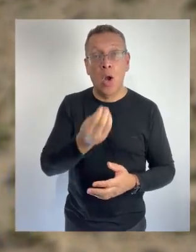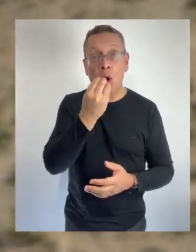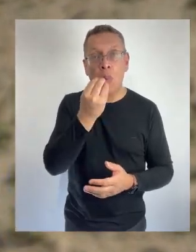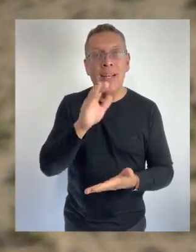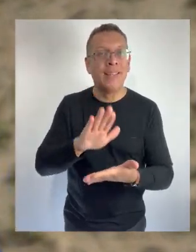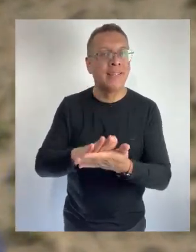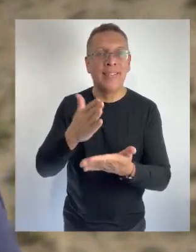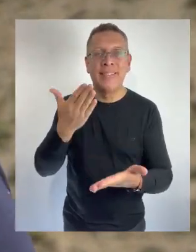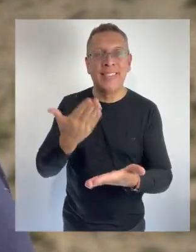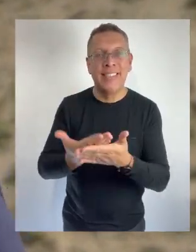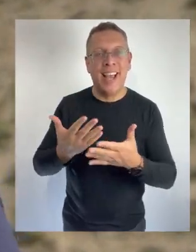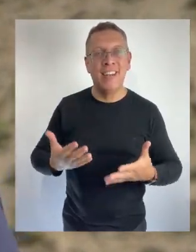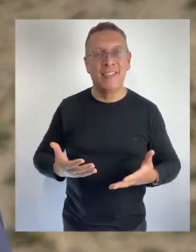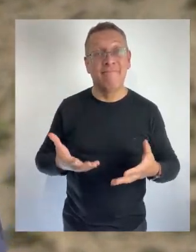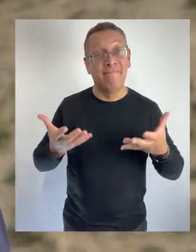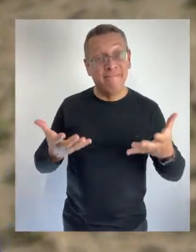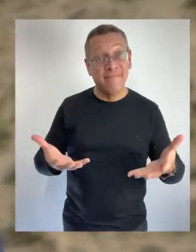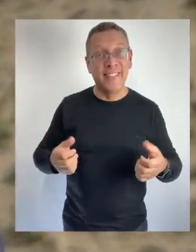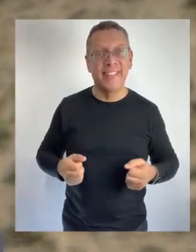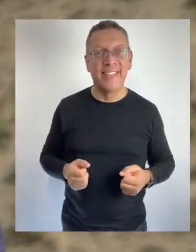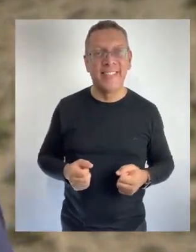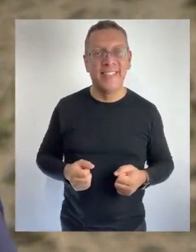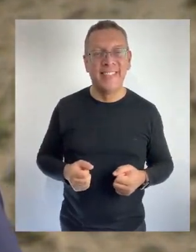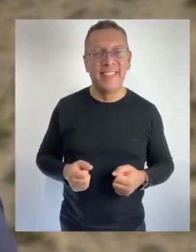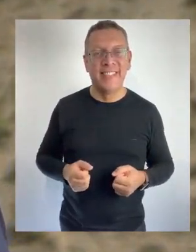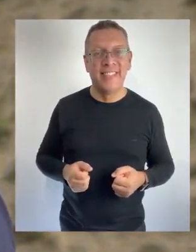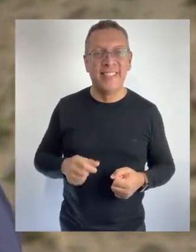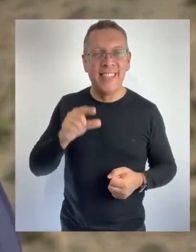el pato, como uno está acostumbrado a comer pollo